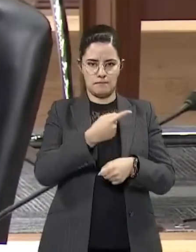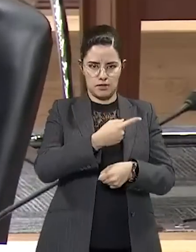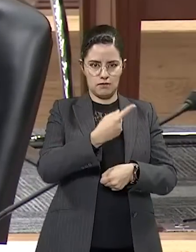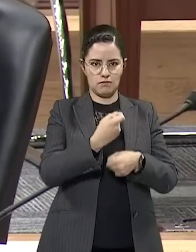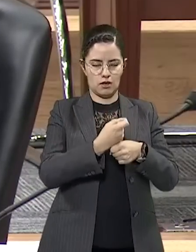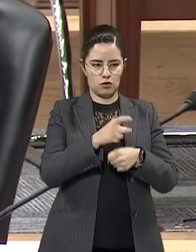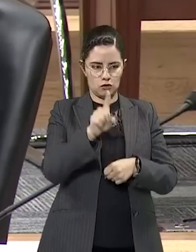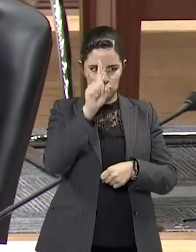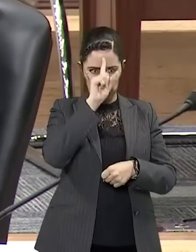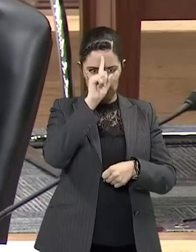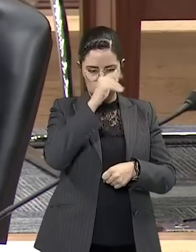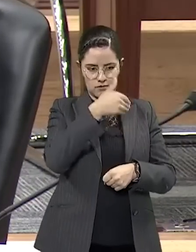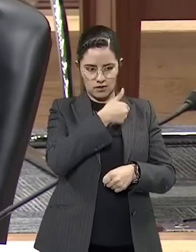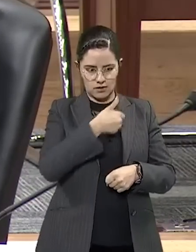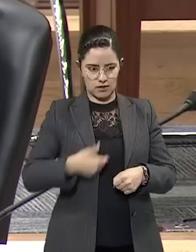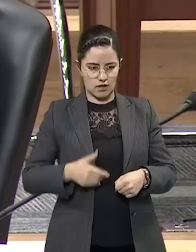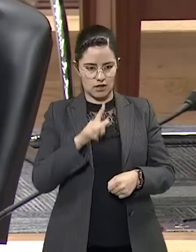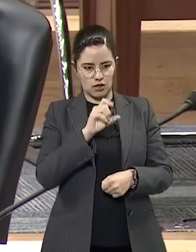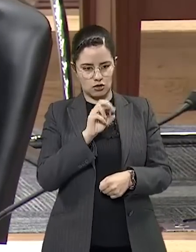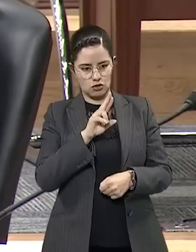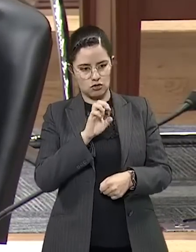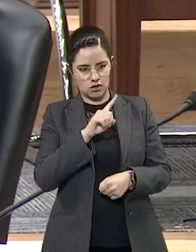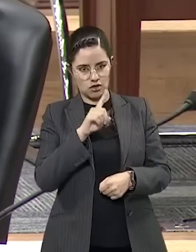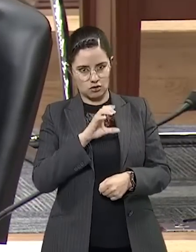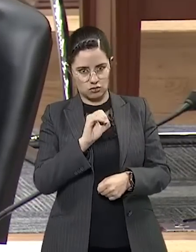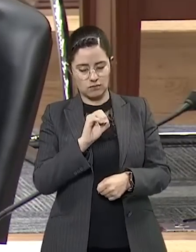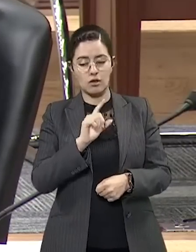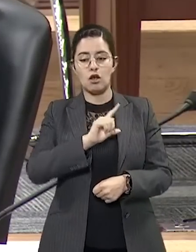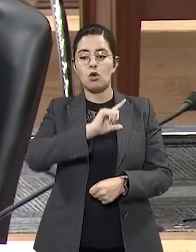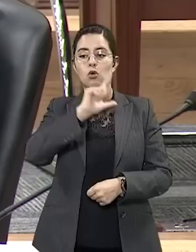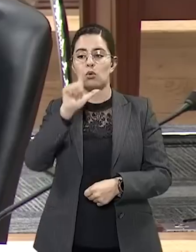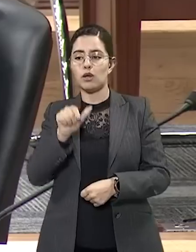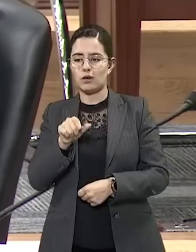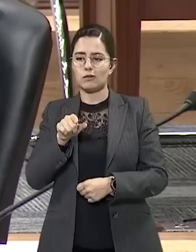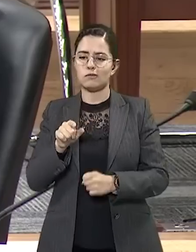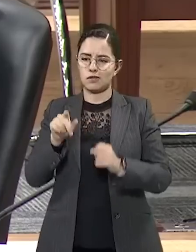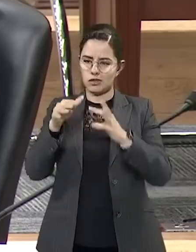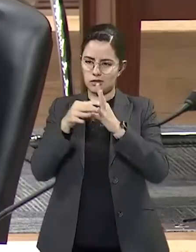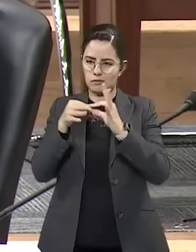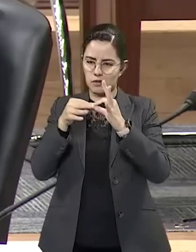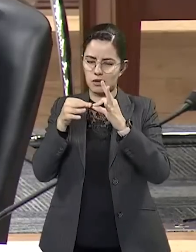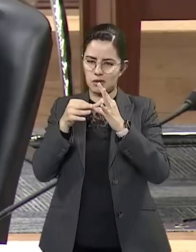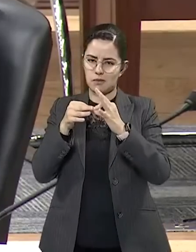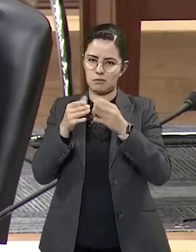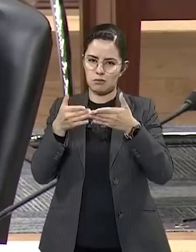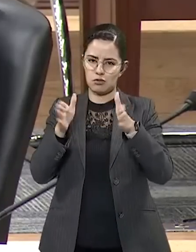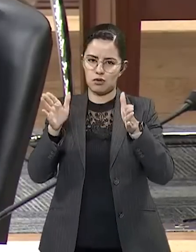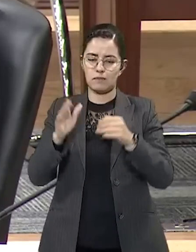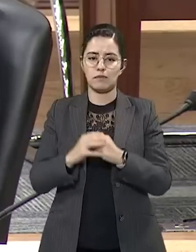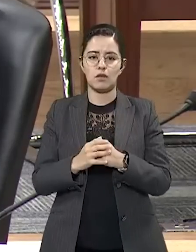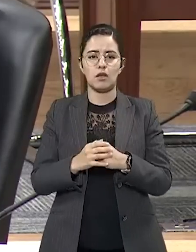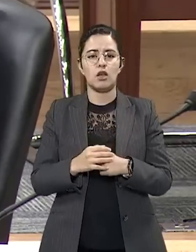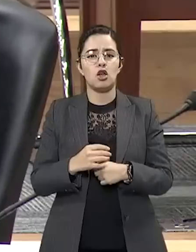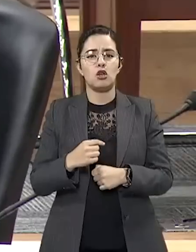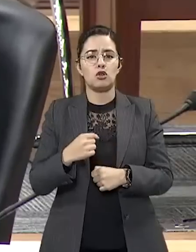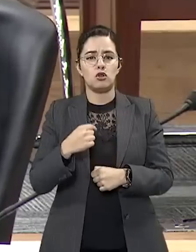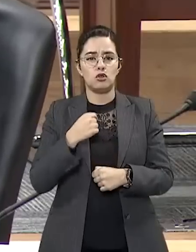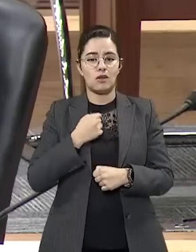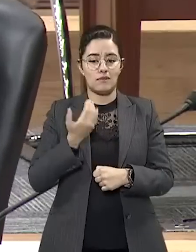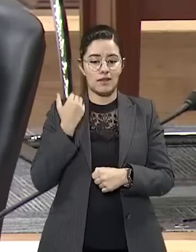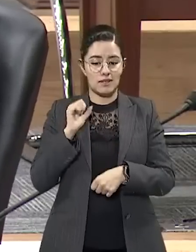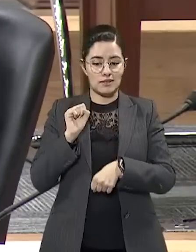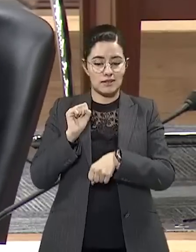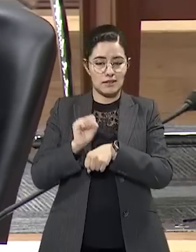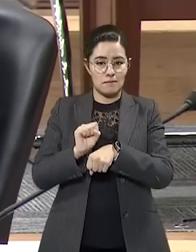presidente y después lo hice público la notoriedad que sin Buscar la he adquirido en las últimas semanas